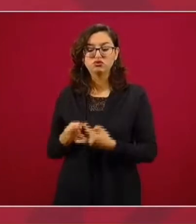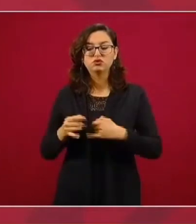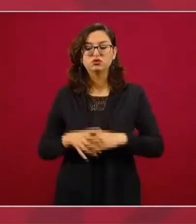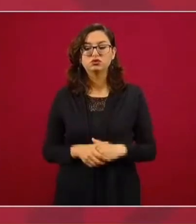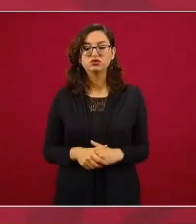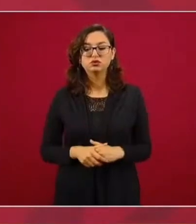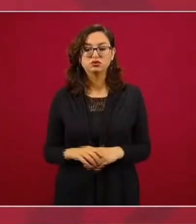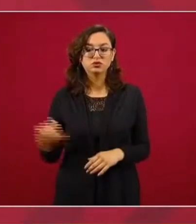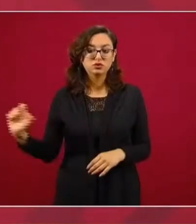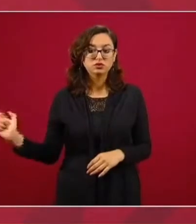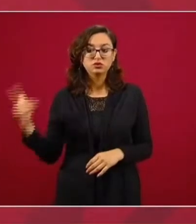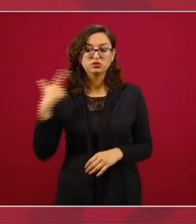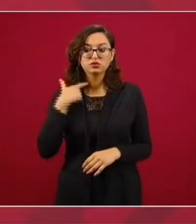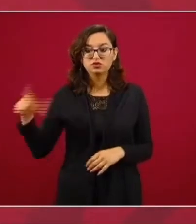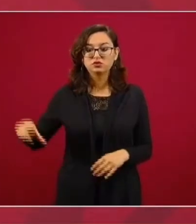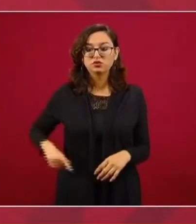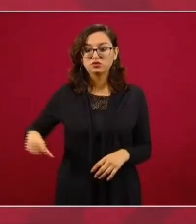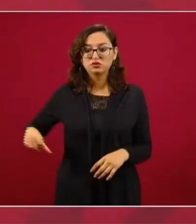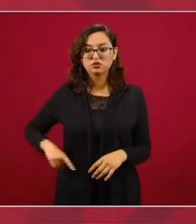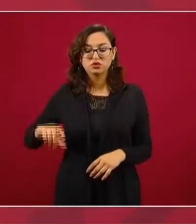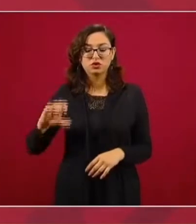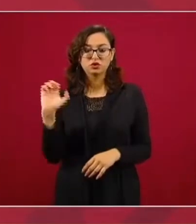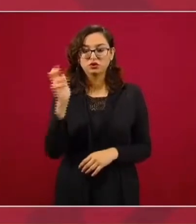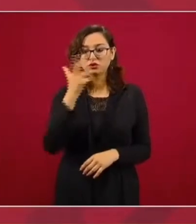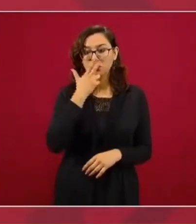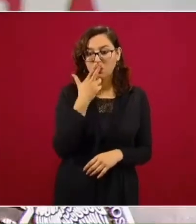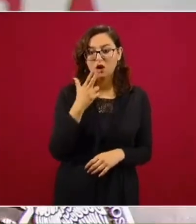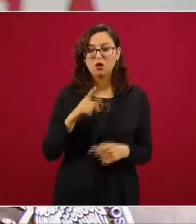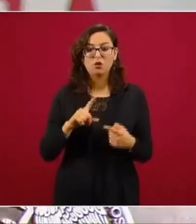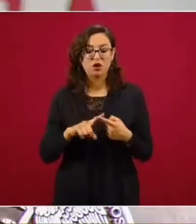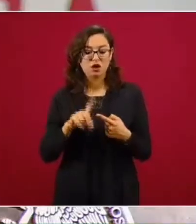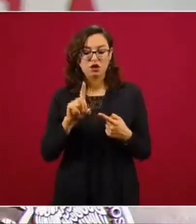el exgobernador de Chihuahua, Duarte,